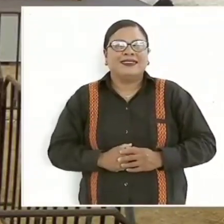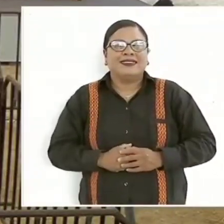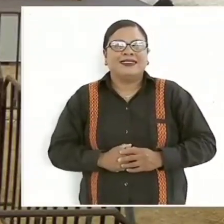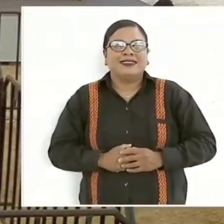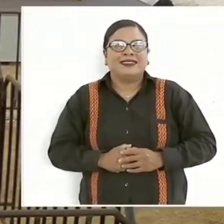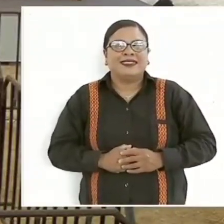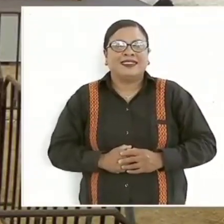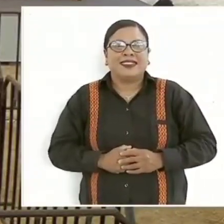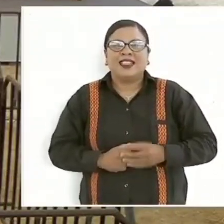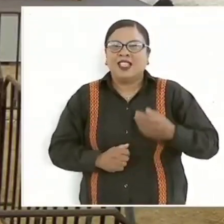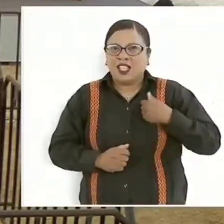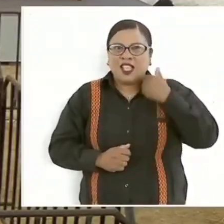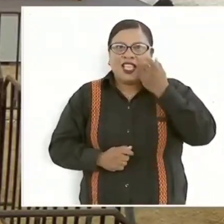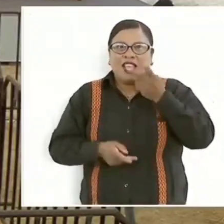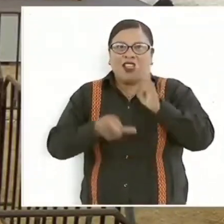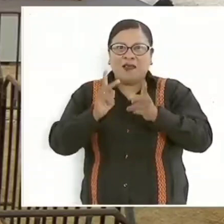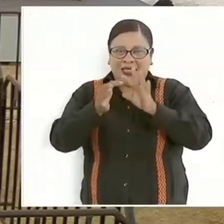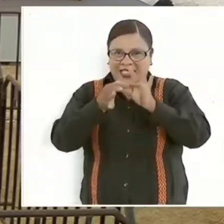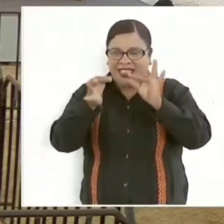Se los platico.